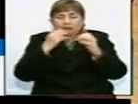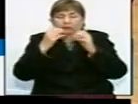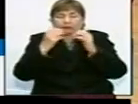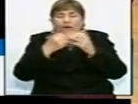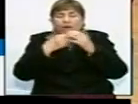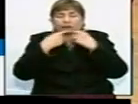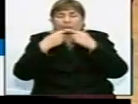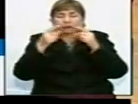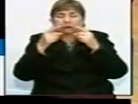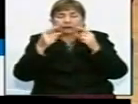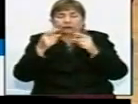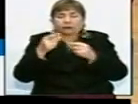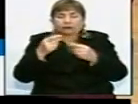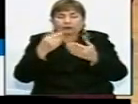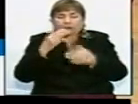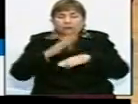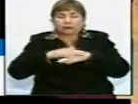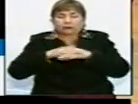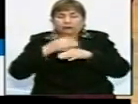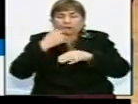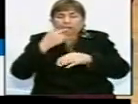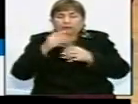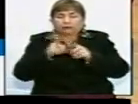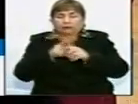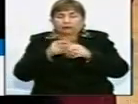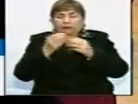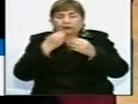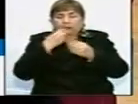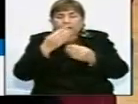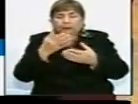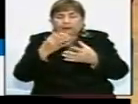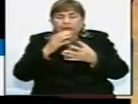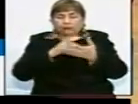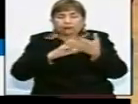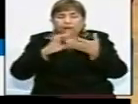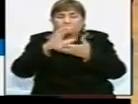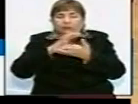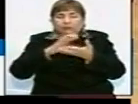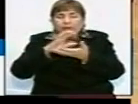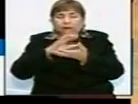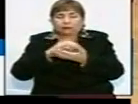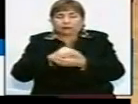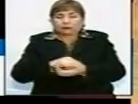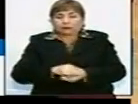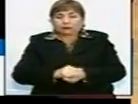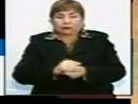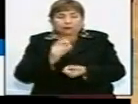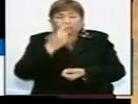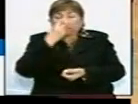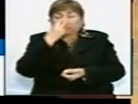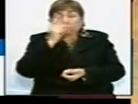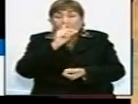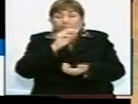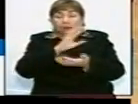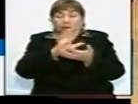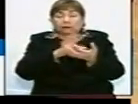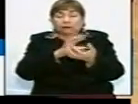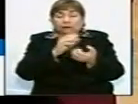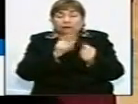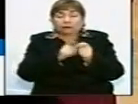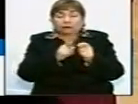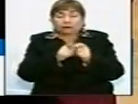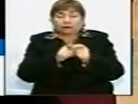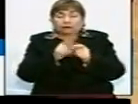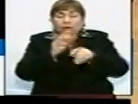de difusión de aviso de cómo es el clima de la zona que está gestionando y no venga el clima como un recurso gestionable sino más bien